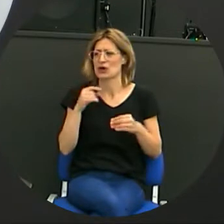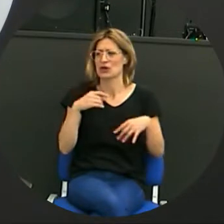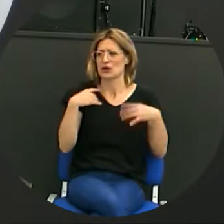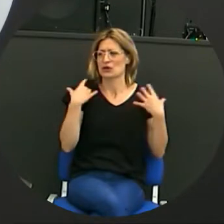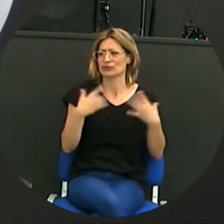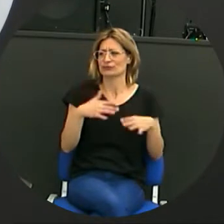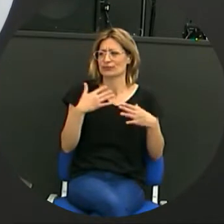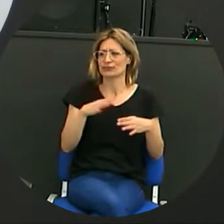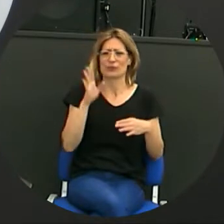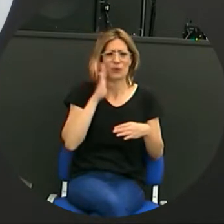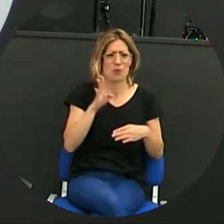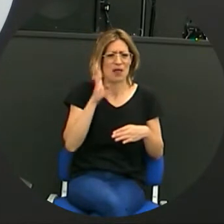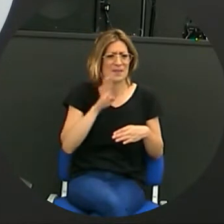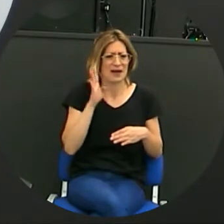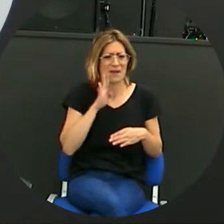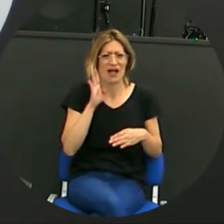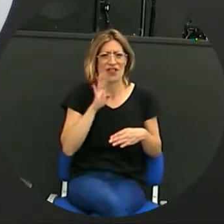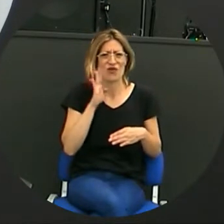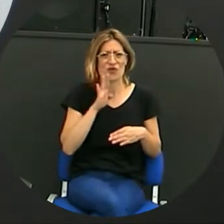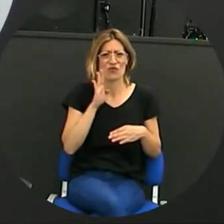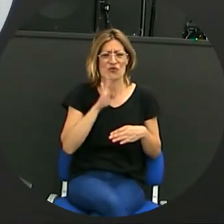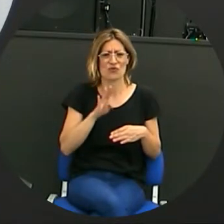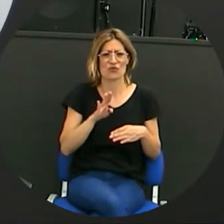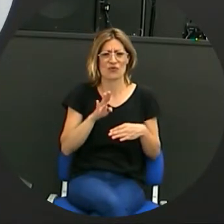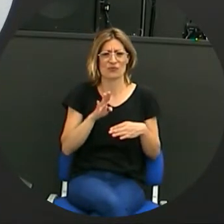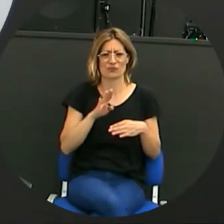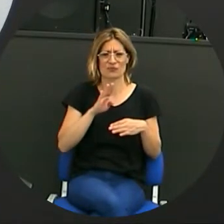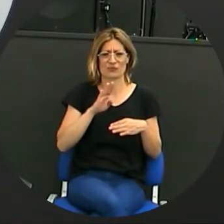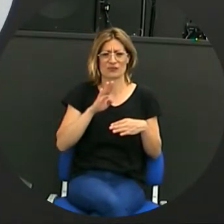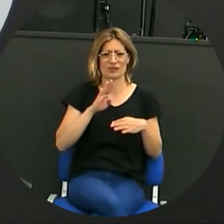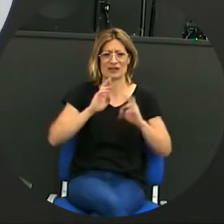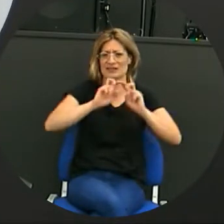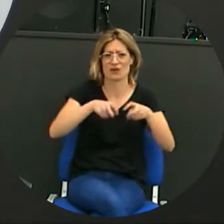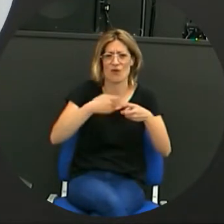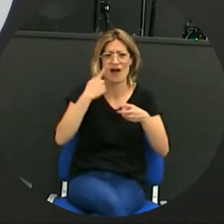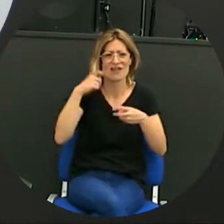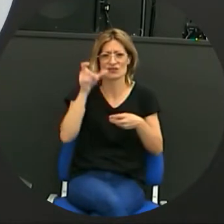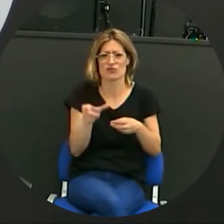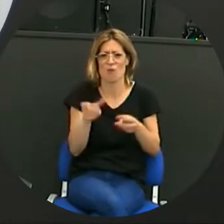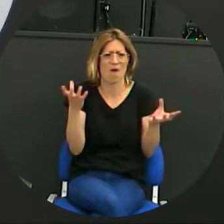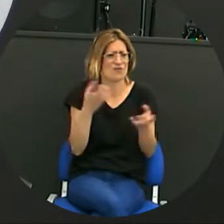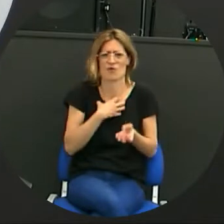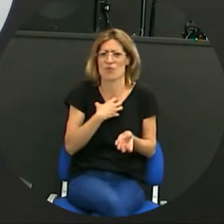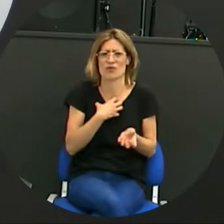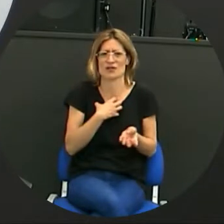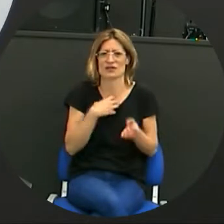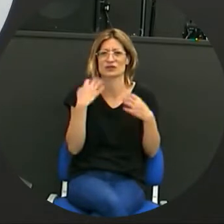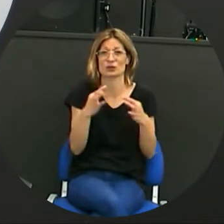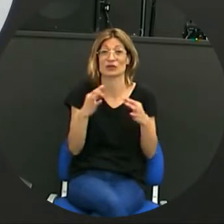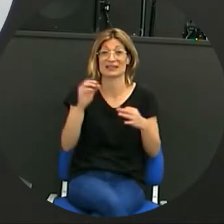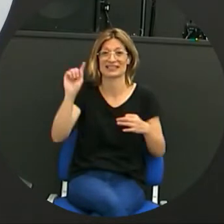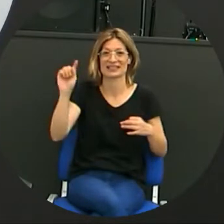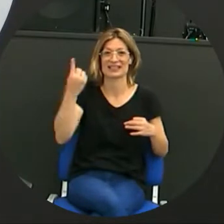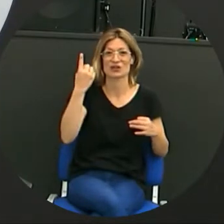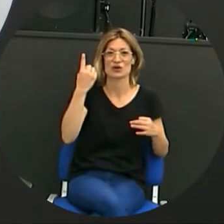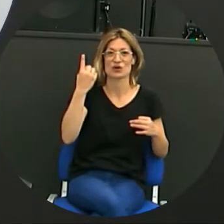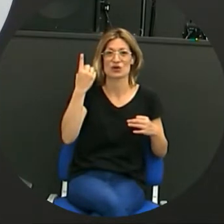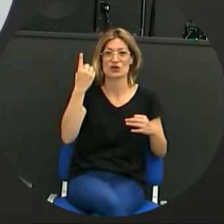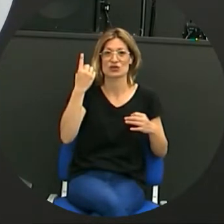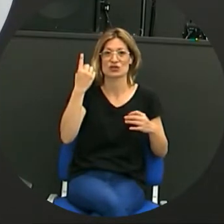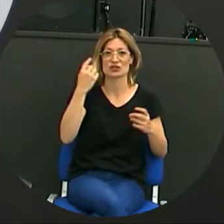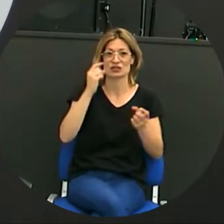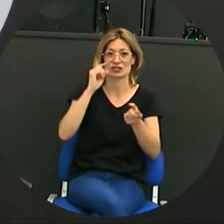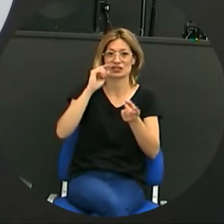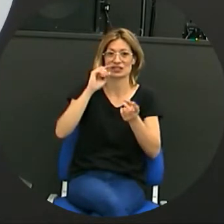era imposible la restauración del ser humano a menos que Dios mismo en la persona de